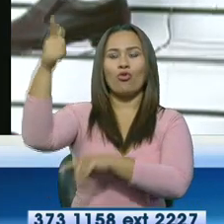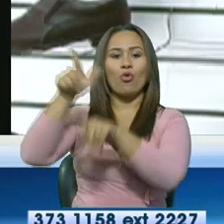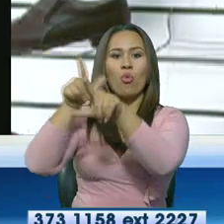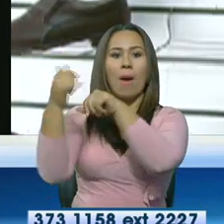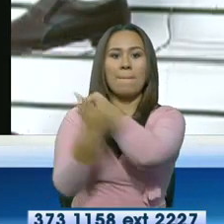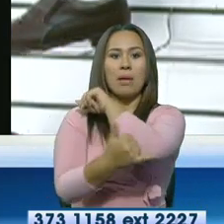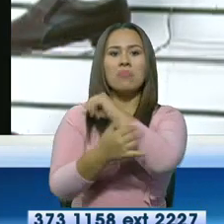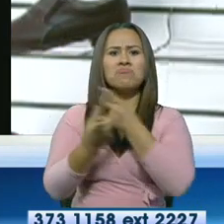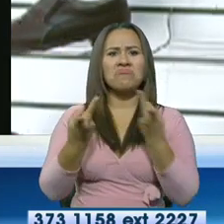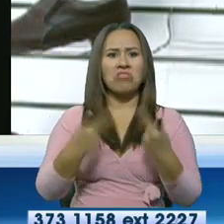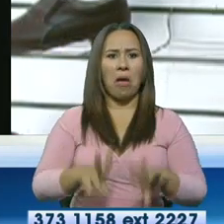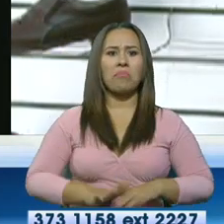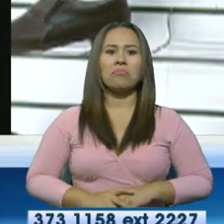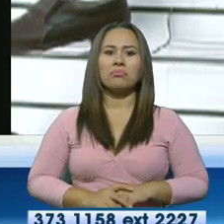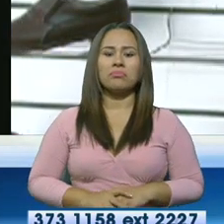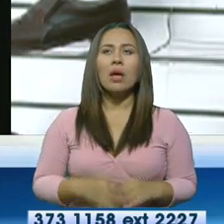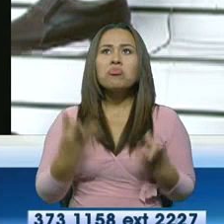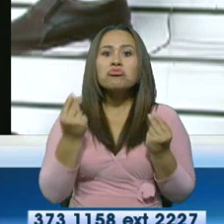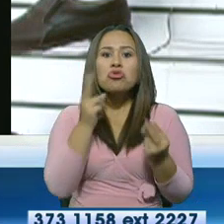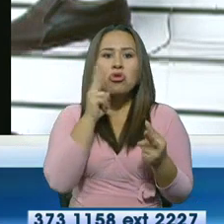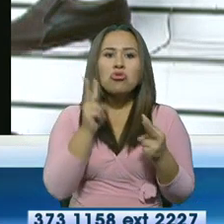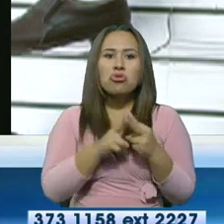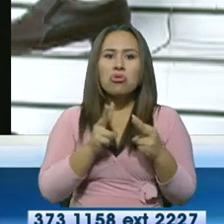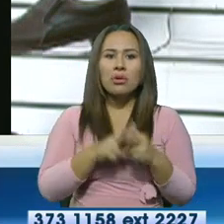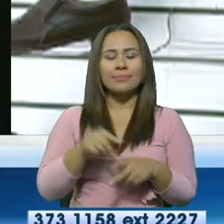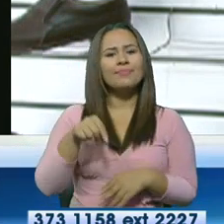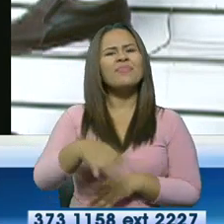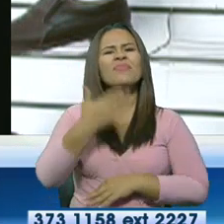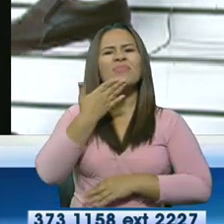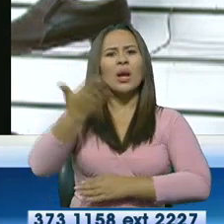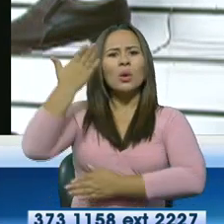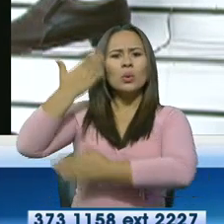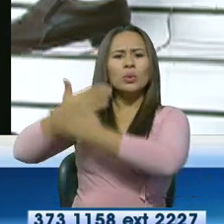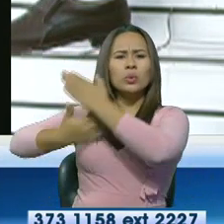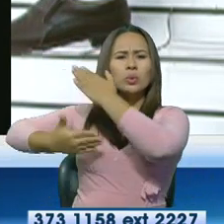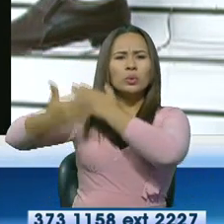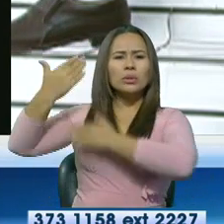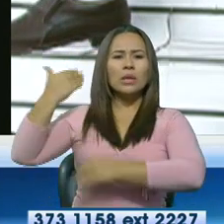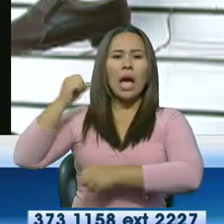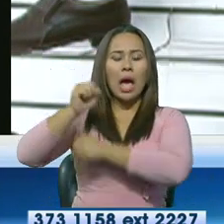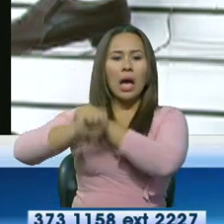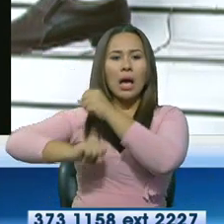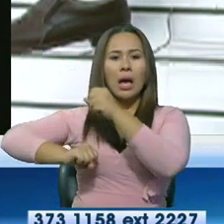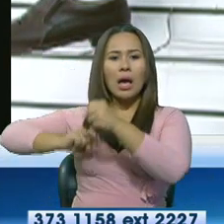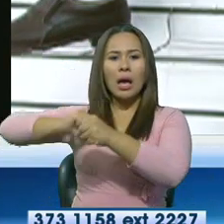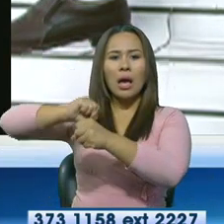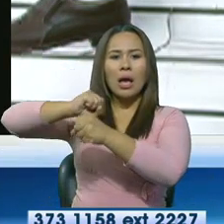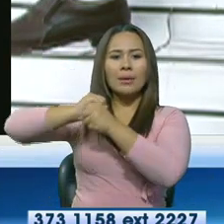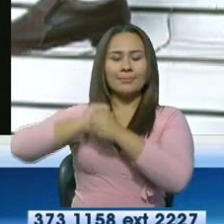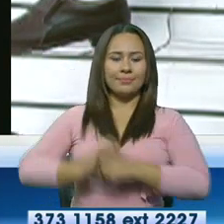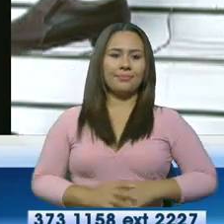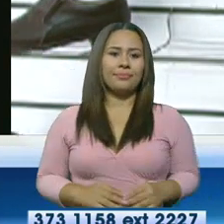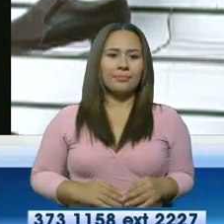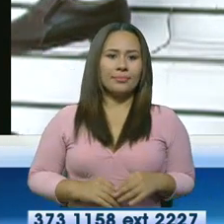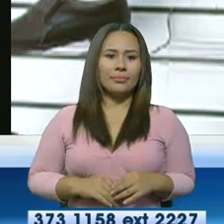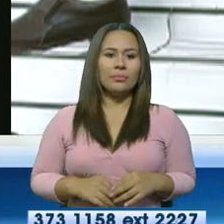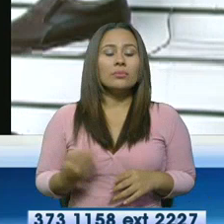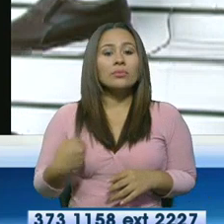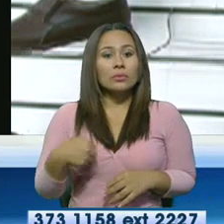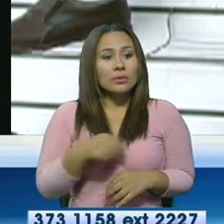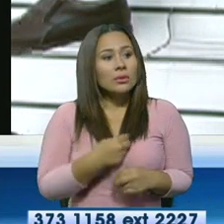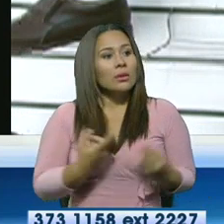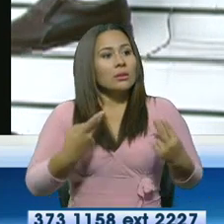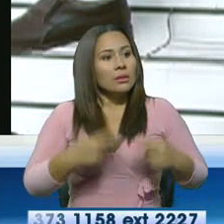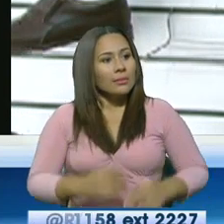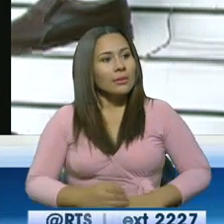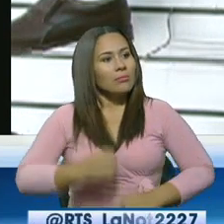patrias. Pues bien, la historia pues empieza de muchísimos años atrás, ¿no? Y a raíz de todo eso nosotros también